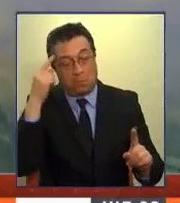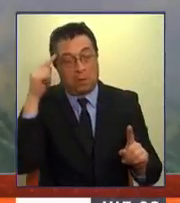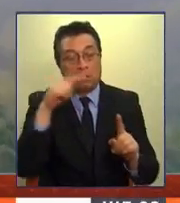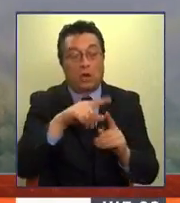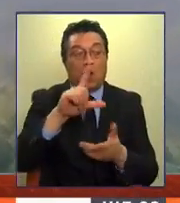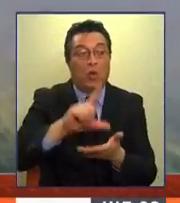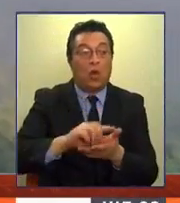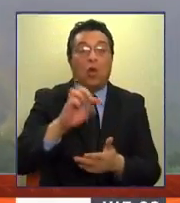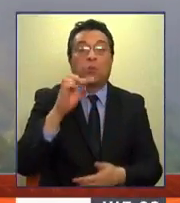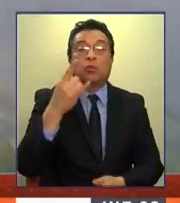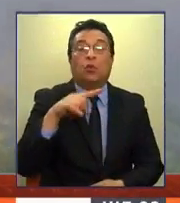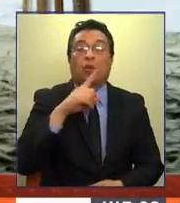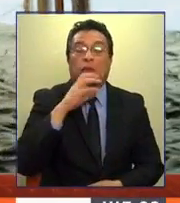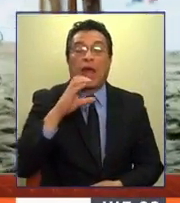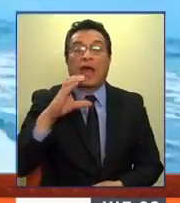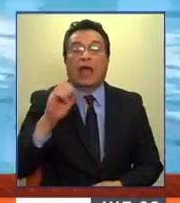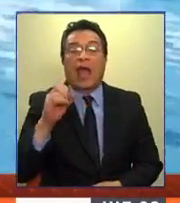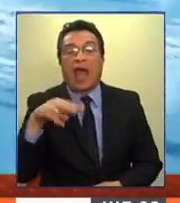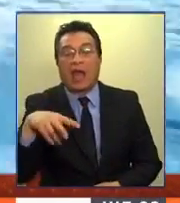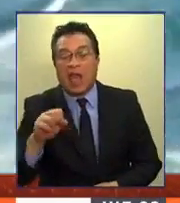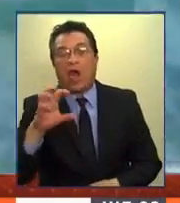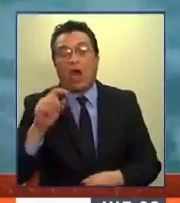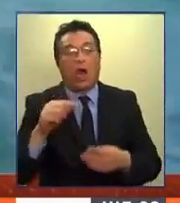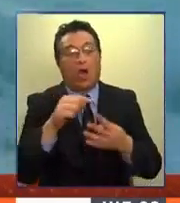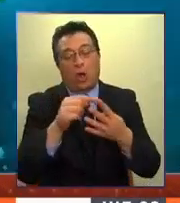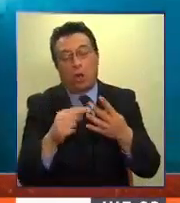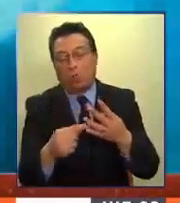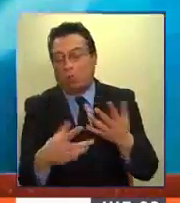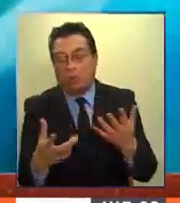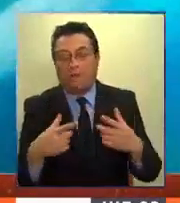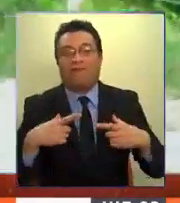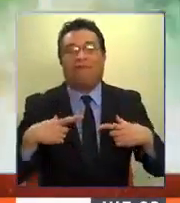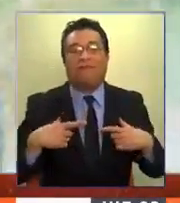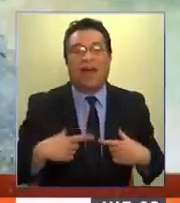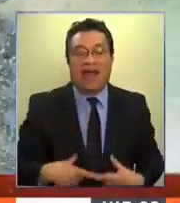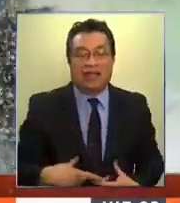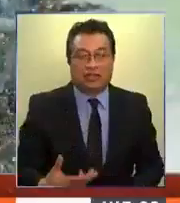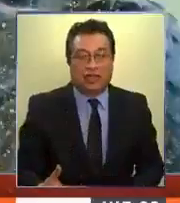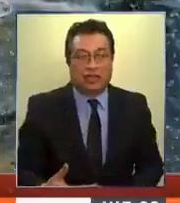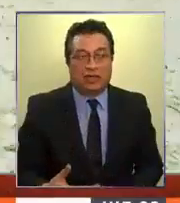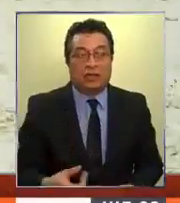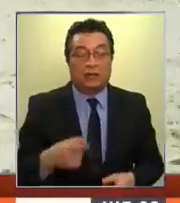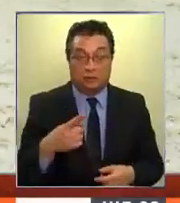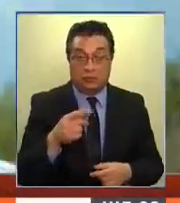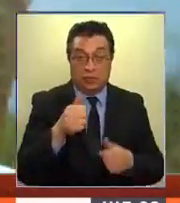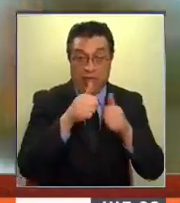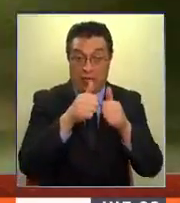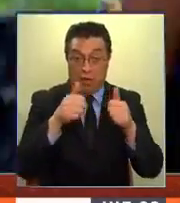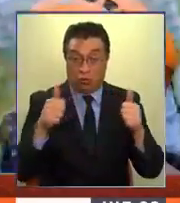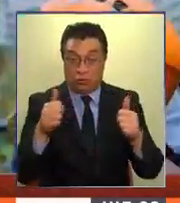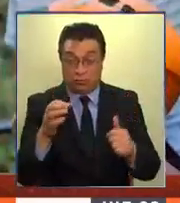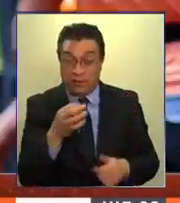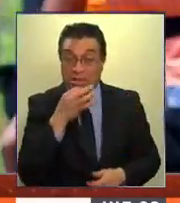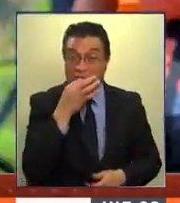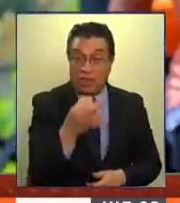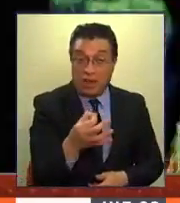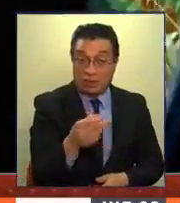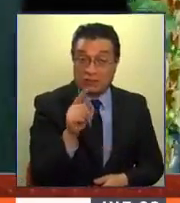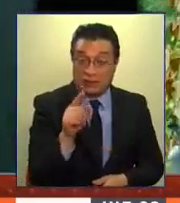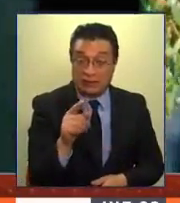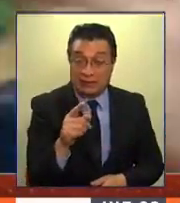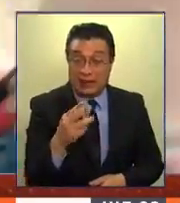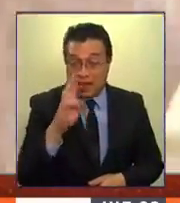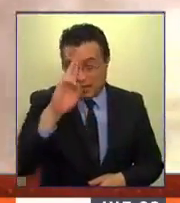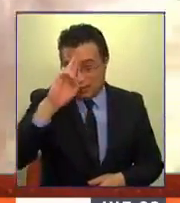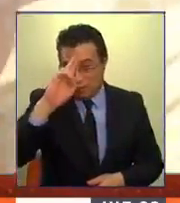como Punta Cana o Bayahibe, para pasar sus vacaciones. Según sus autoridades, todo se hace de